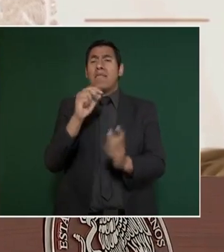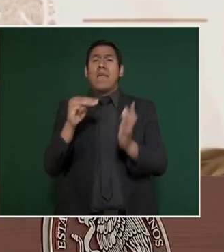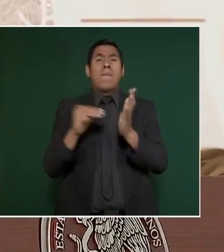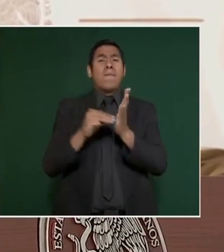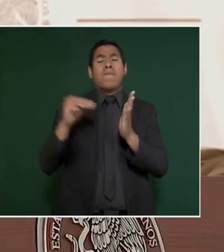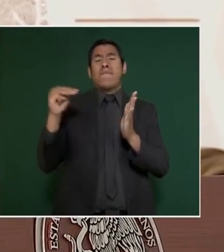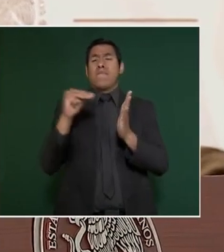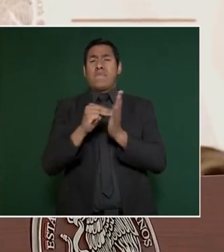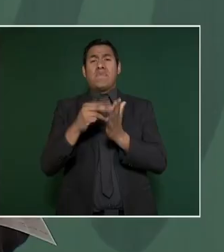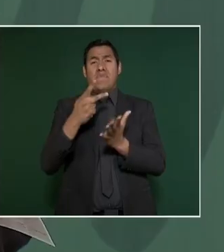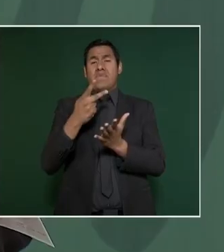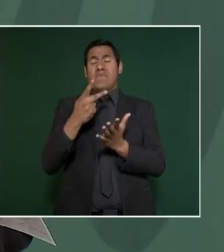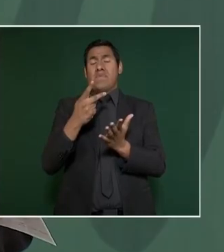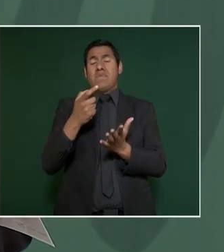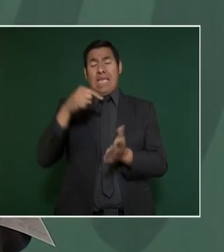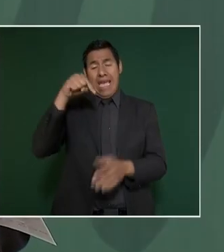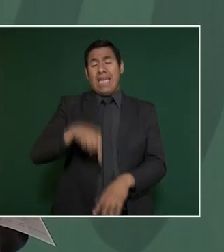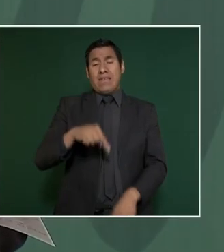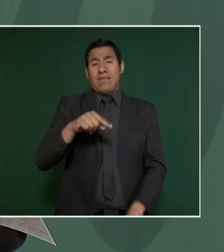en